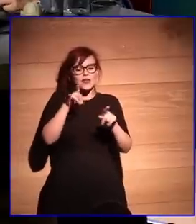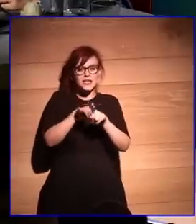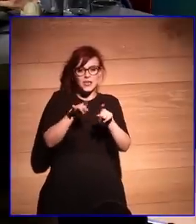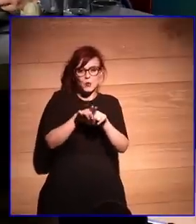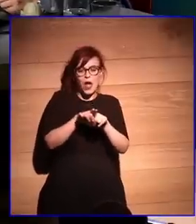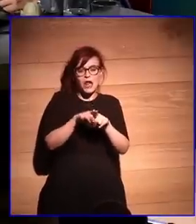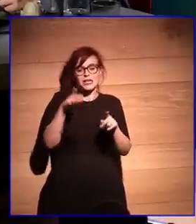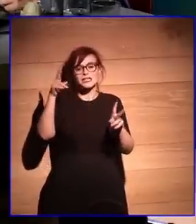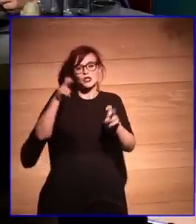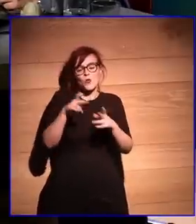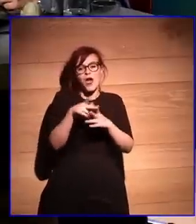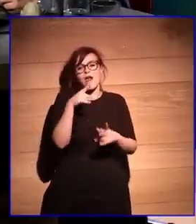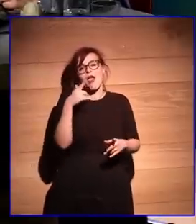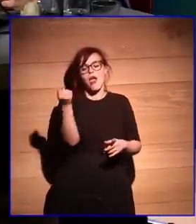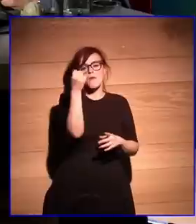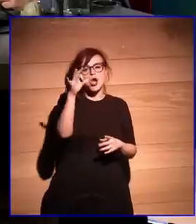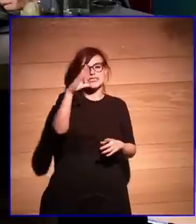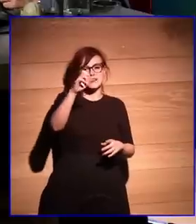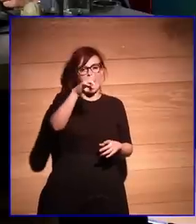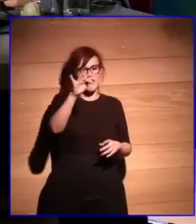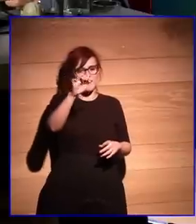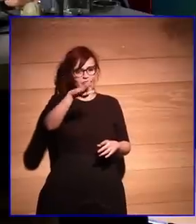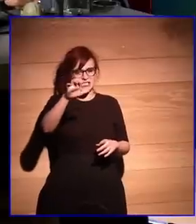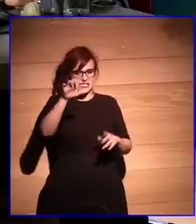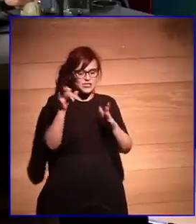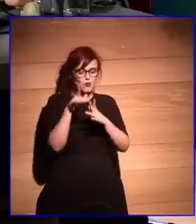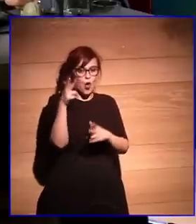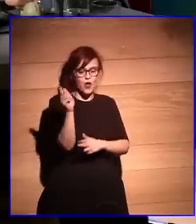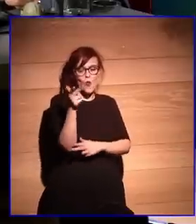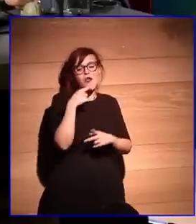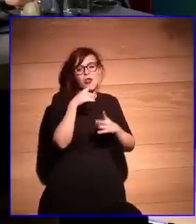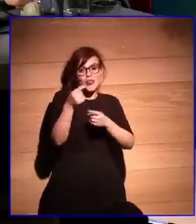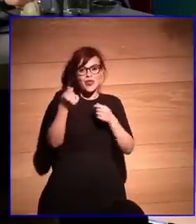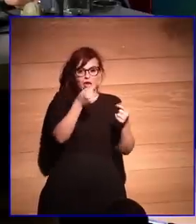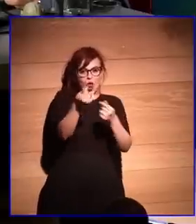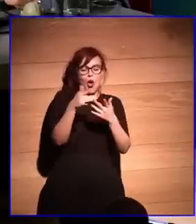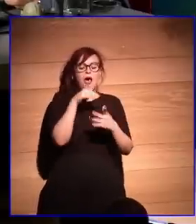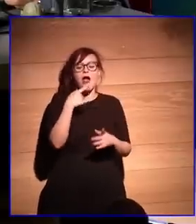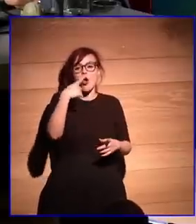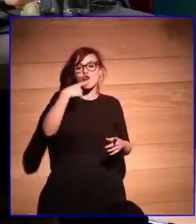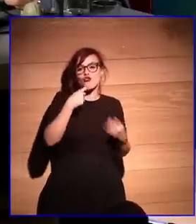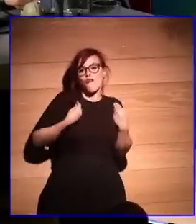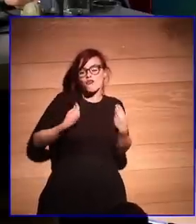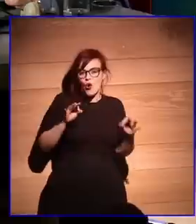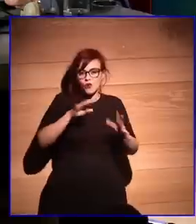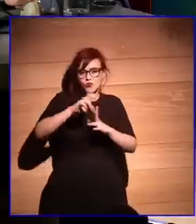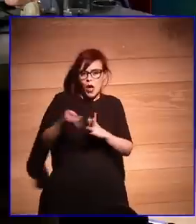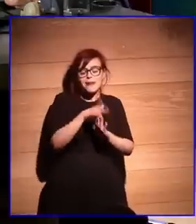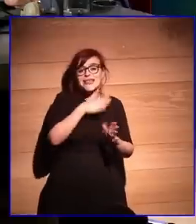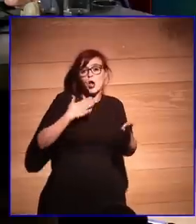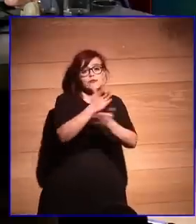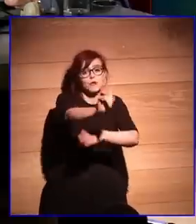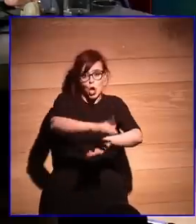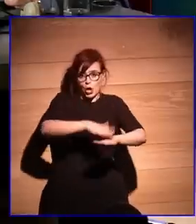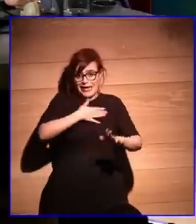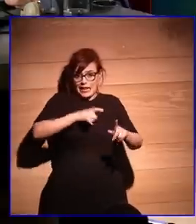pero ejemplo. Que ya existían, pero que era, se hacían las películas desde el punto de vista del gángster. Mm-hmm. Eso por un lado, pero es distinto, no tengo intención de interrumpirte, ahora